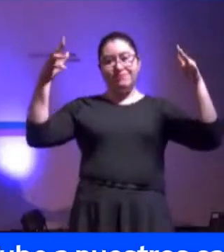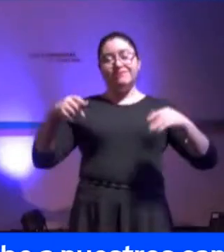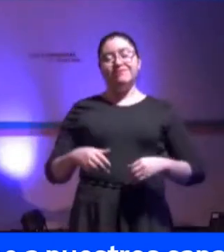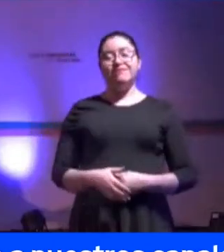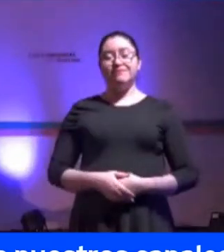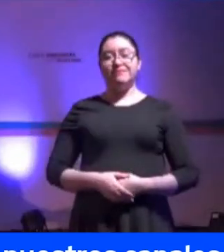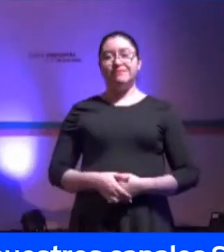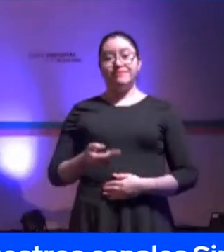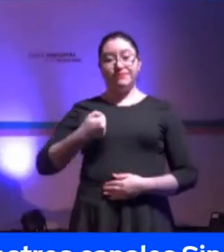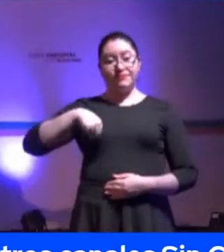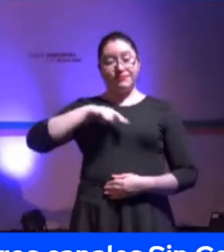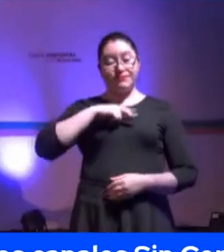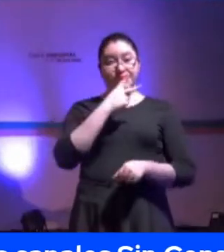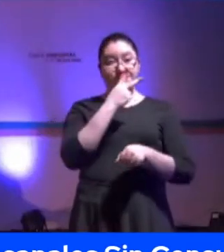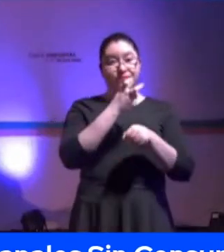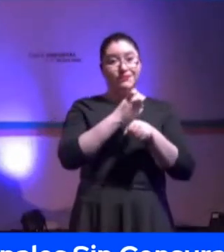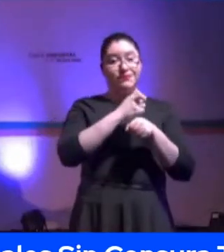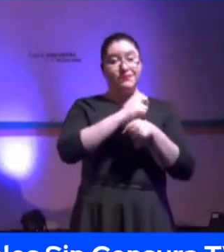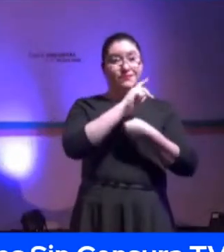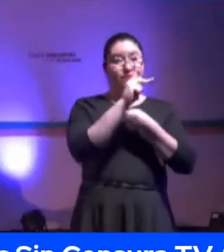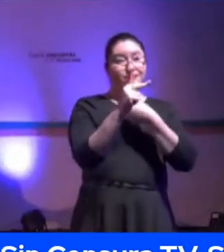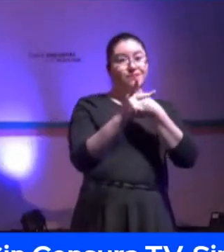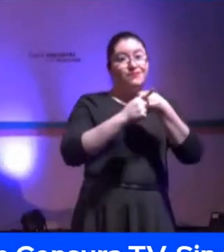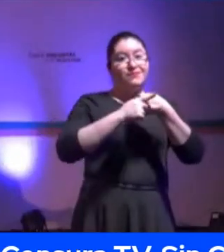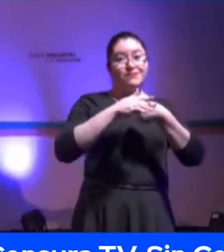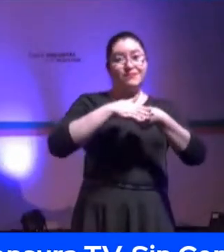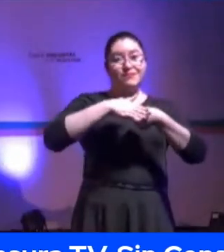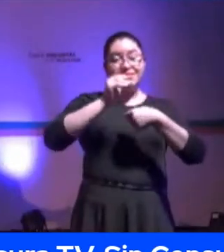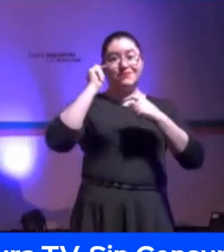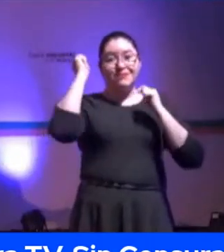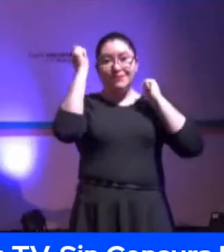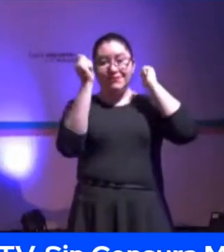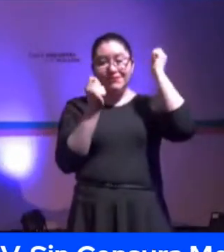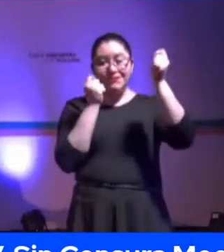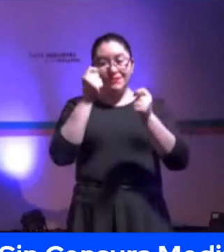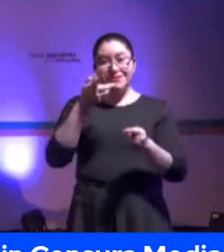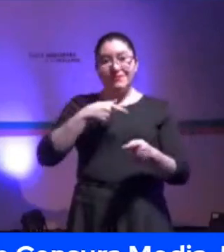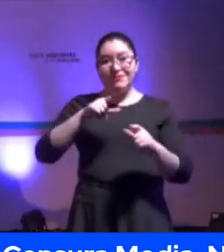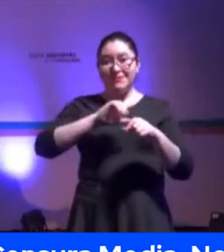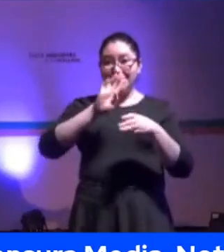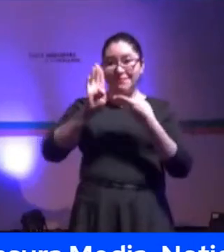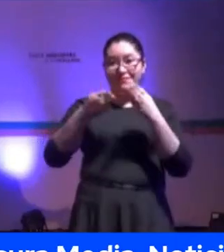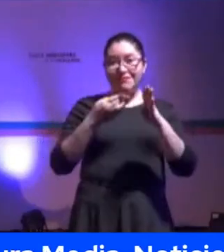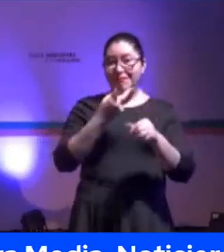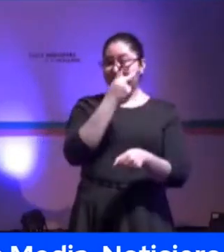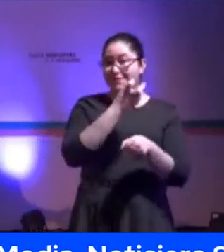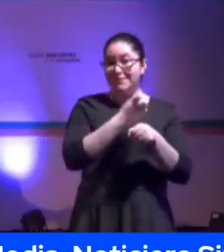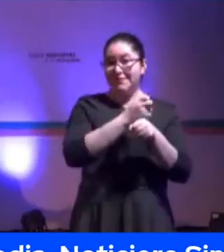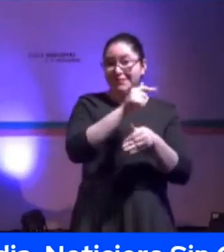Somos el segundo país con más iniciativa turística del mundo.